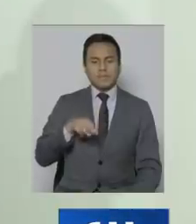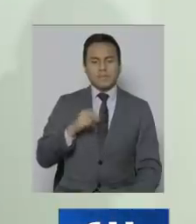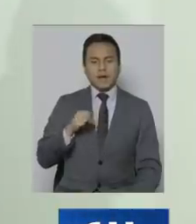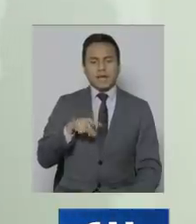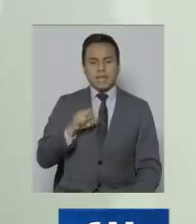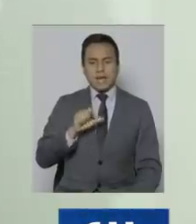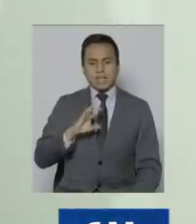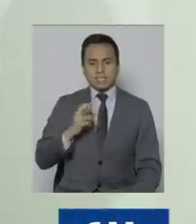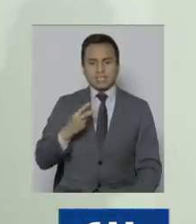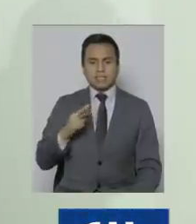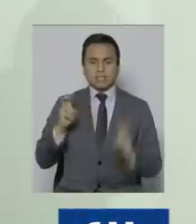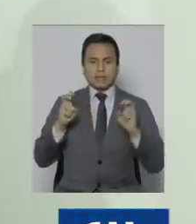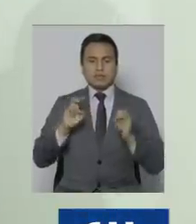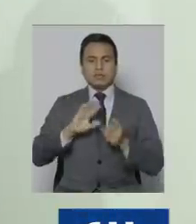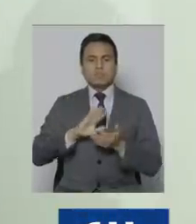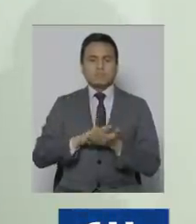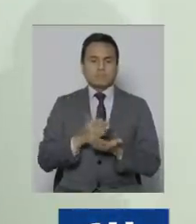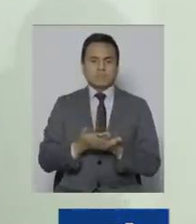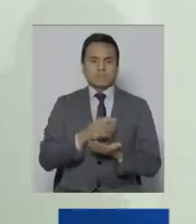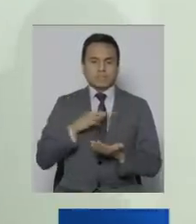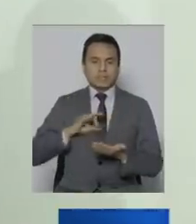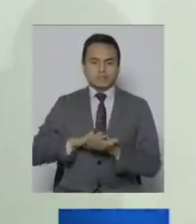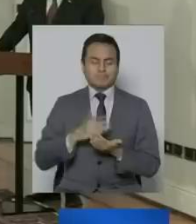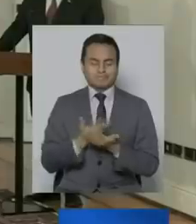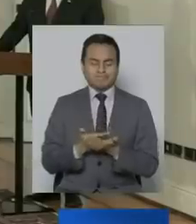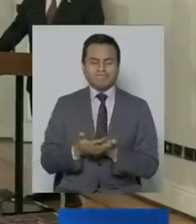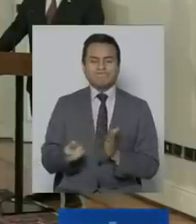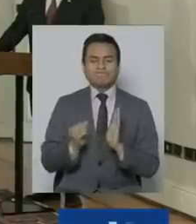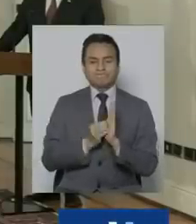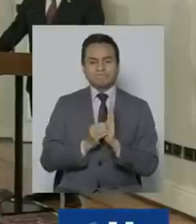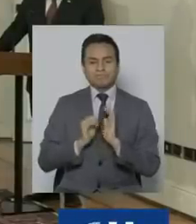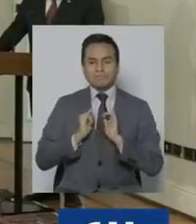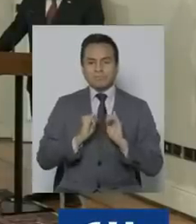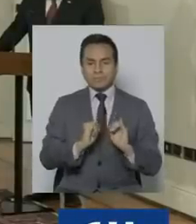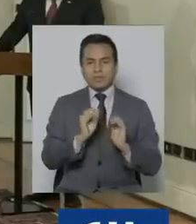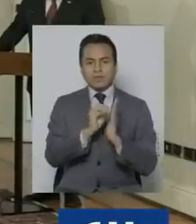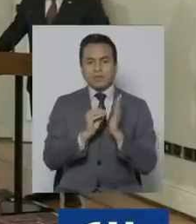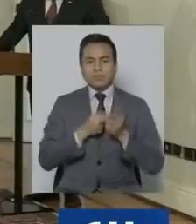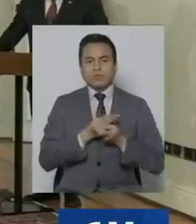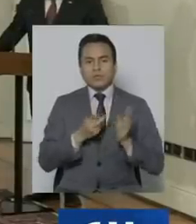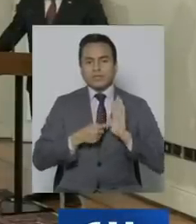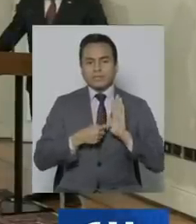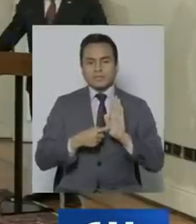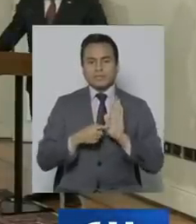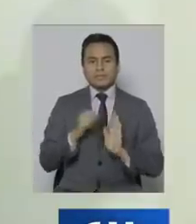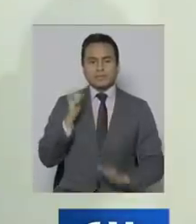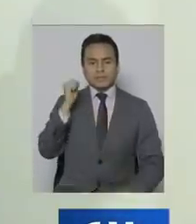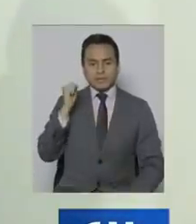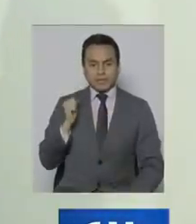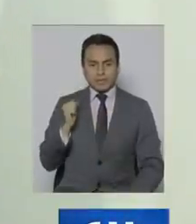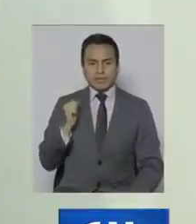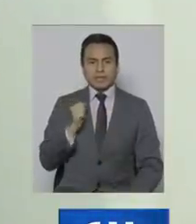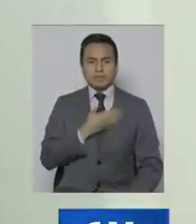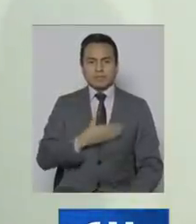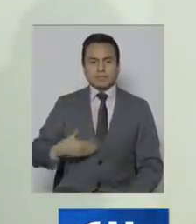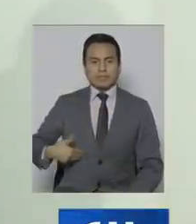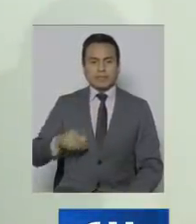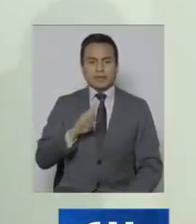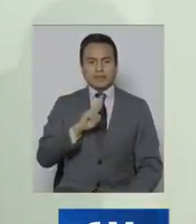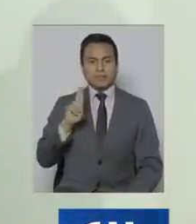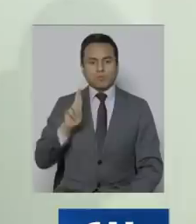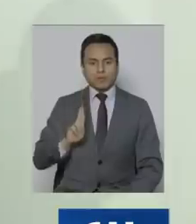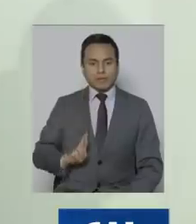cargo de Ministro de Salud. Tómese razón, regístrese, comuníquese y publíquese. Sebastián Piñera Echenique, Presidente de la